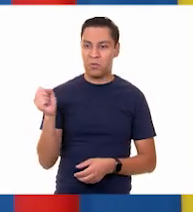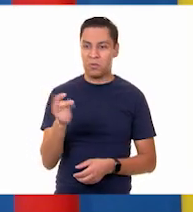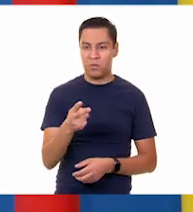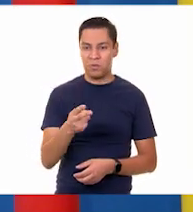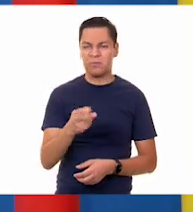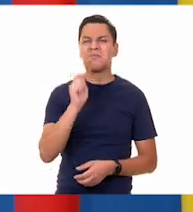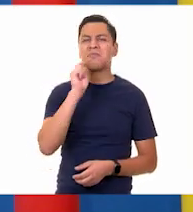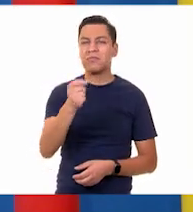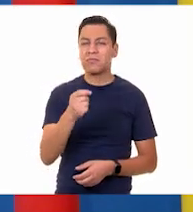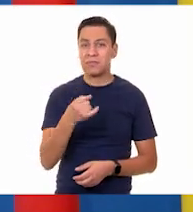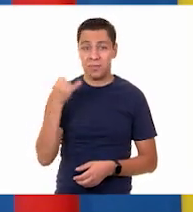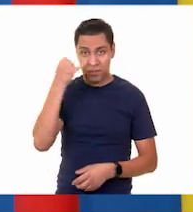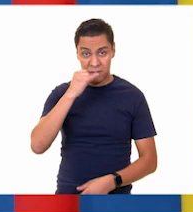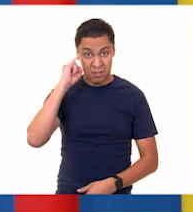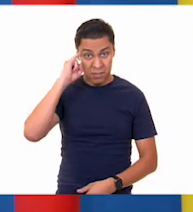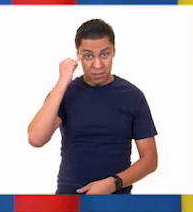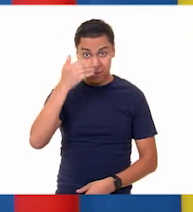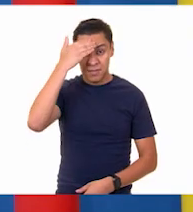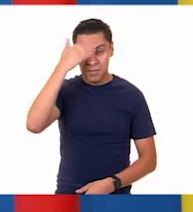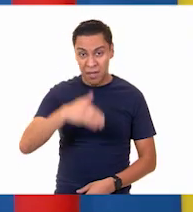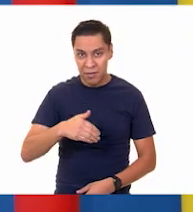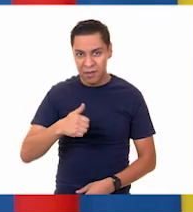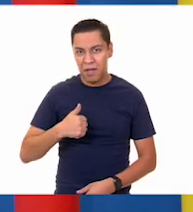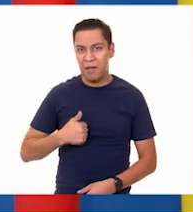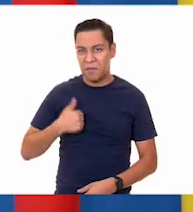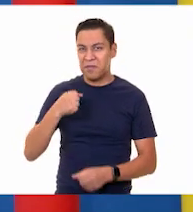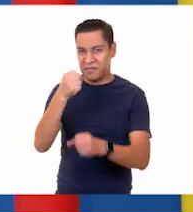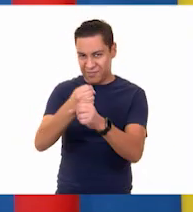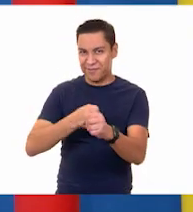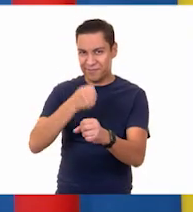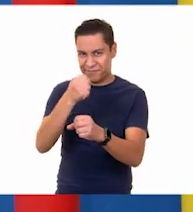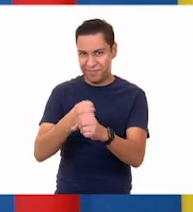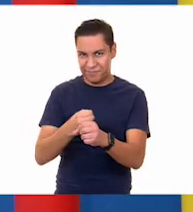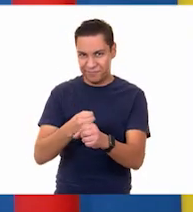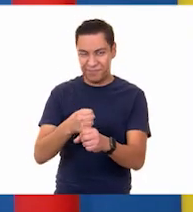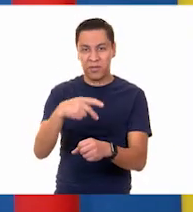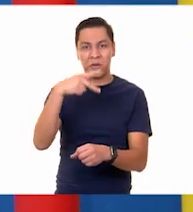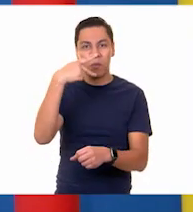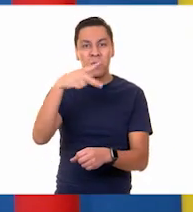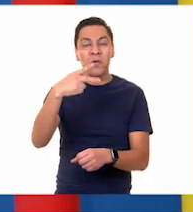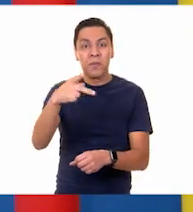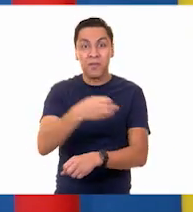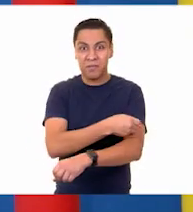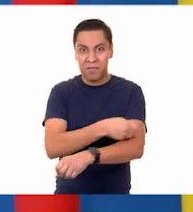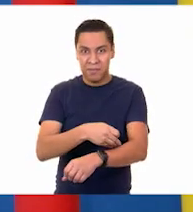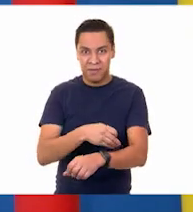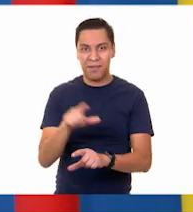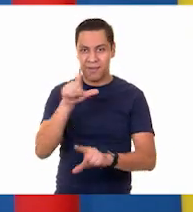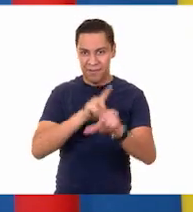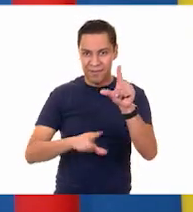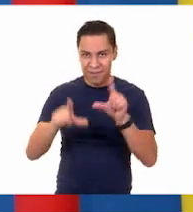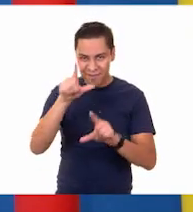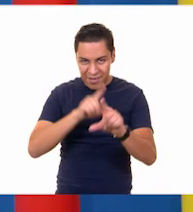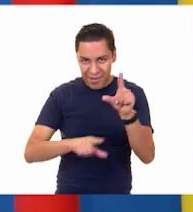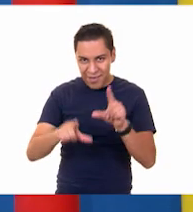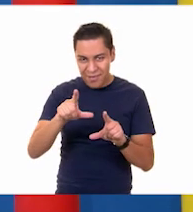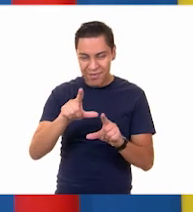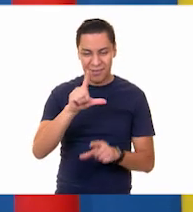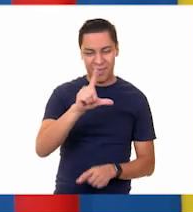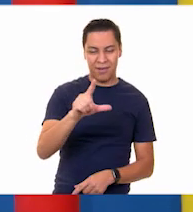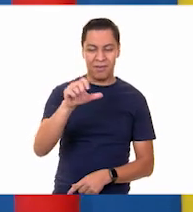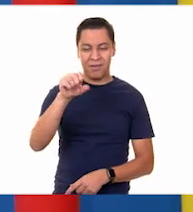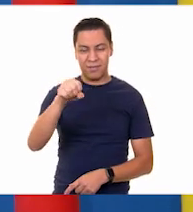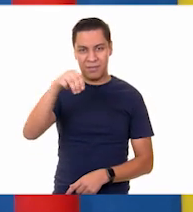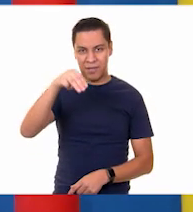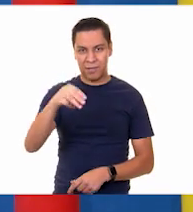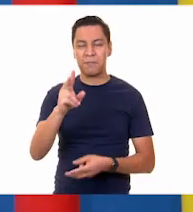hablar una lengua indígena, aprovechen este momento para practicarla y platica con tu familia en tu lengua materna. Por hoy hemos terminado con Cuidado